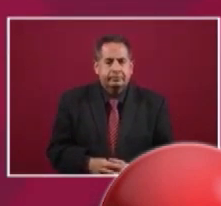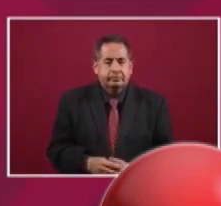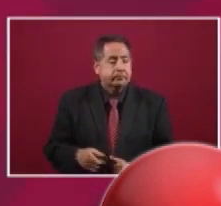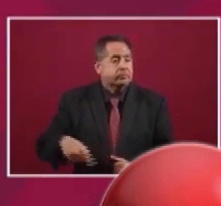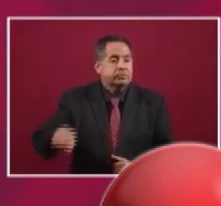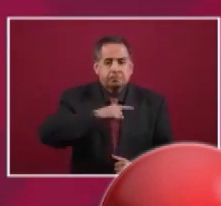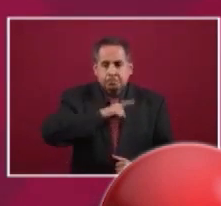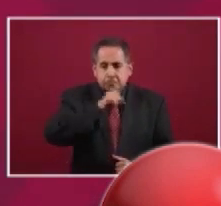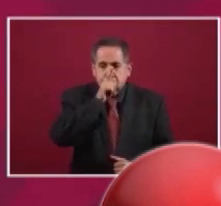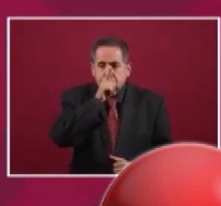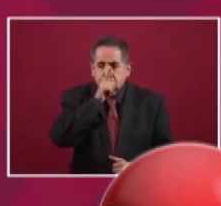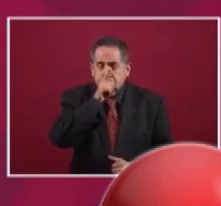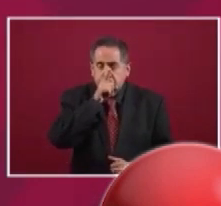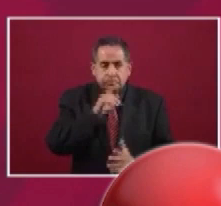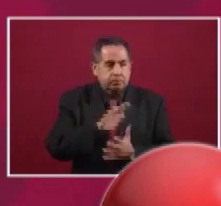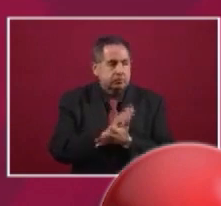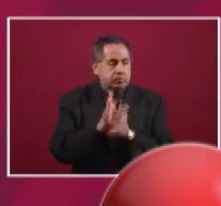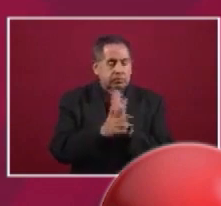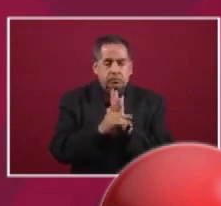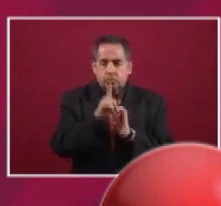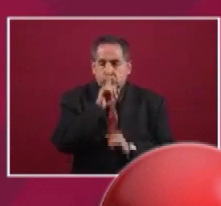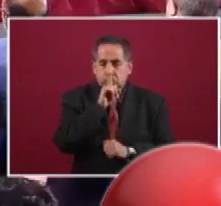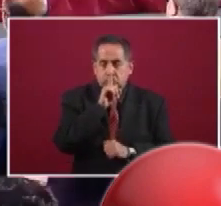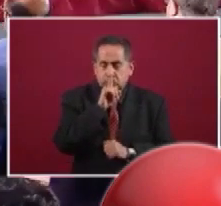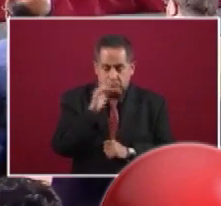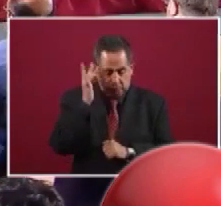Guardaron silencio cómplice.